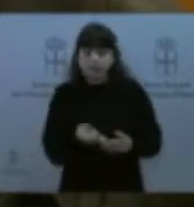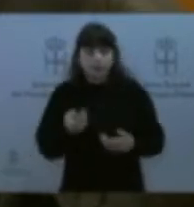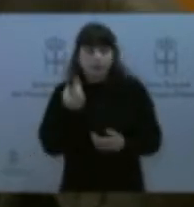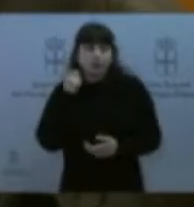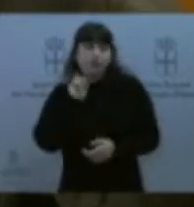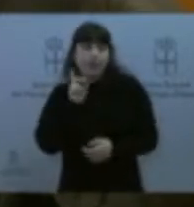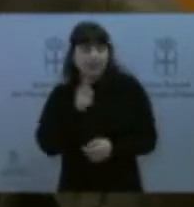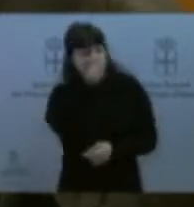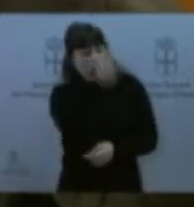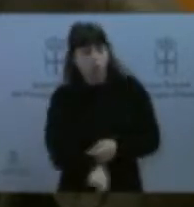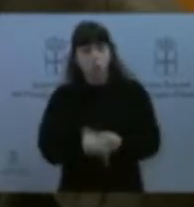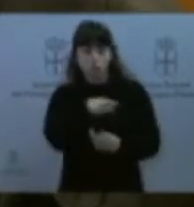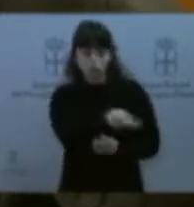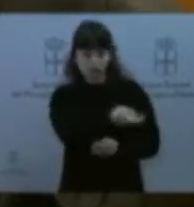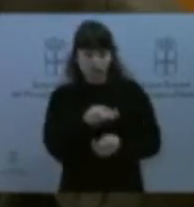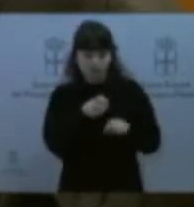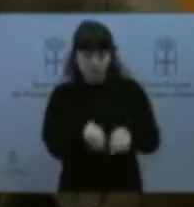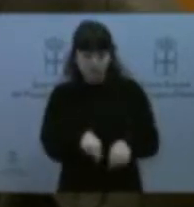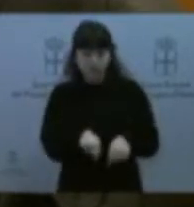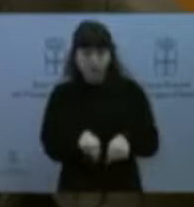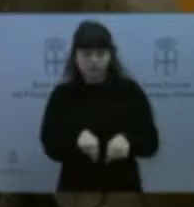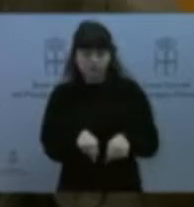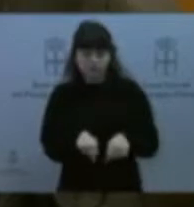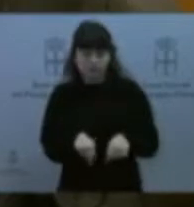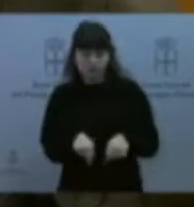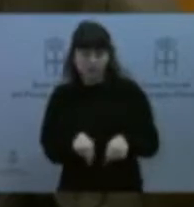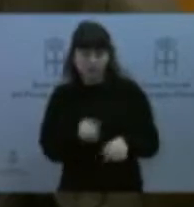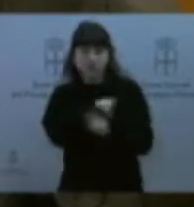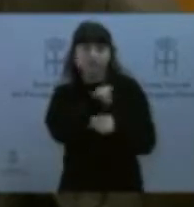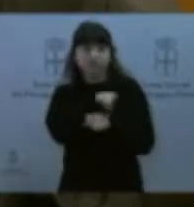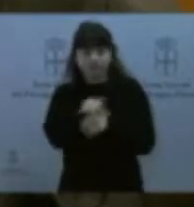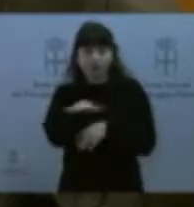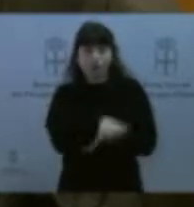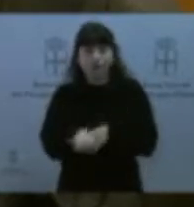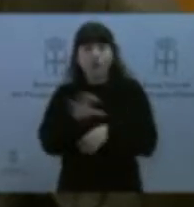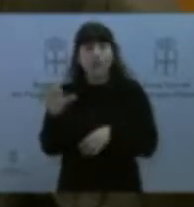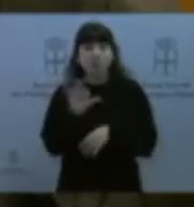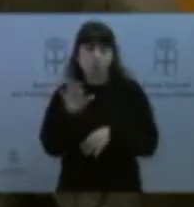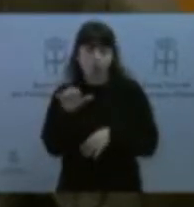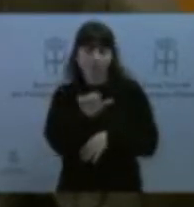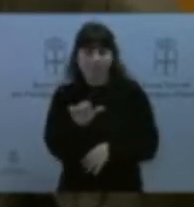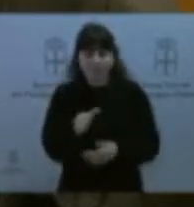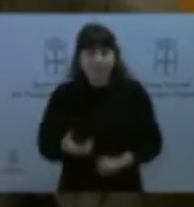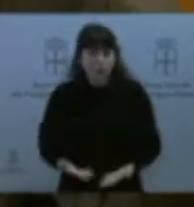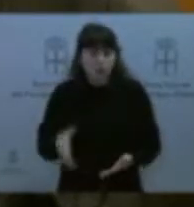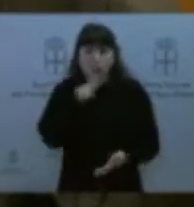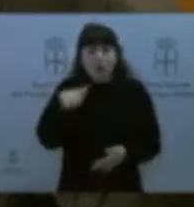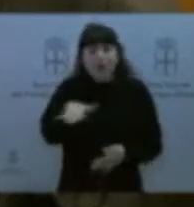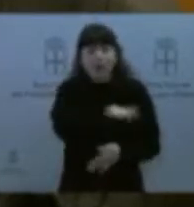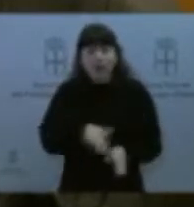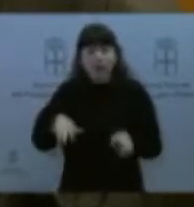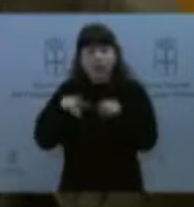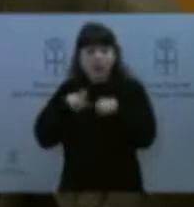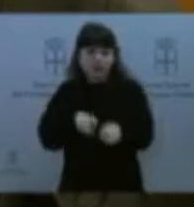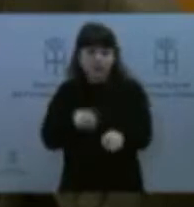los agravios con el suroccidente. Porque en el medio rural asturiano en general y en el suroccidente en